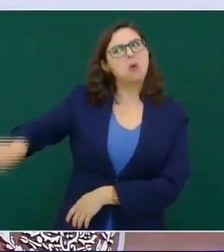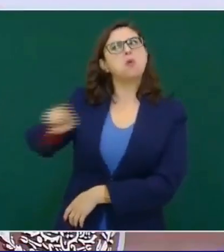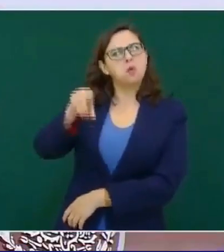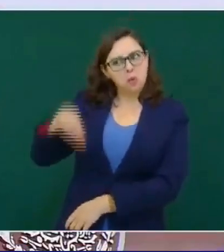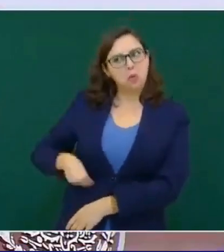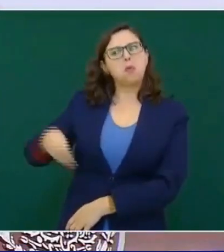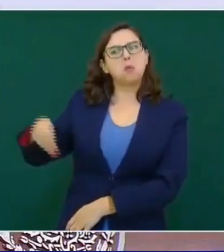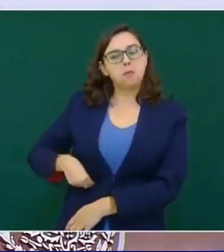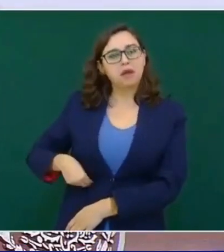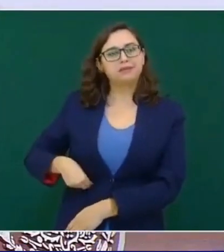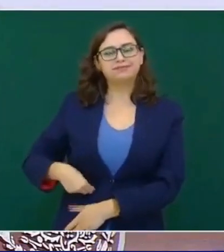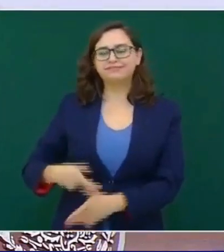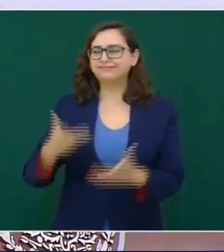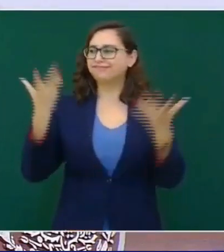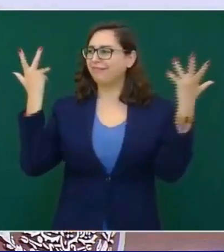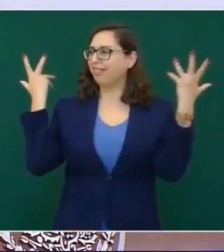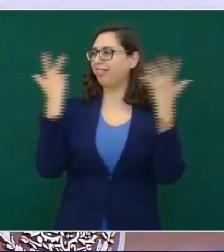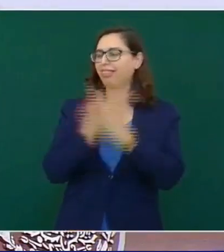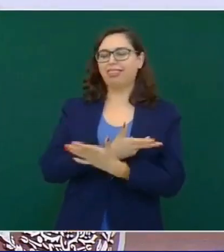de México era